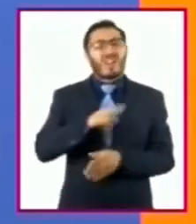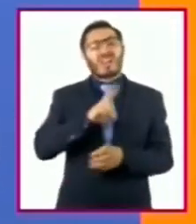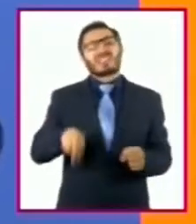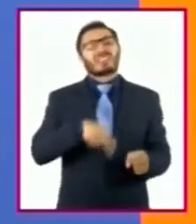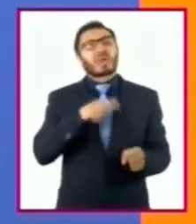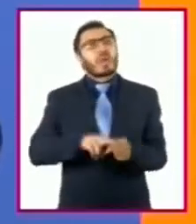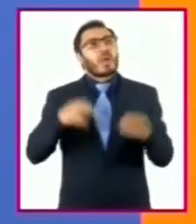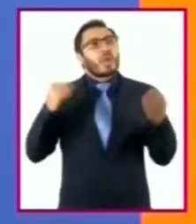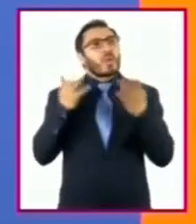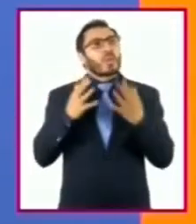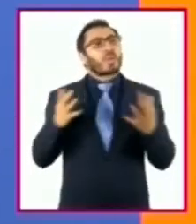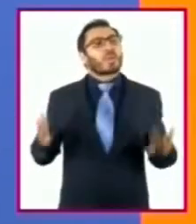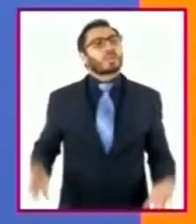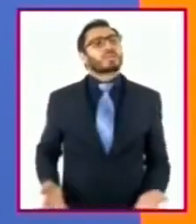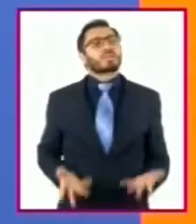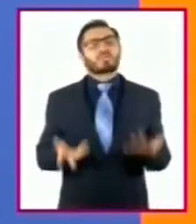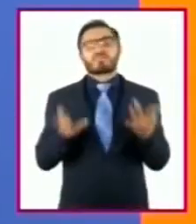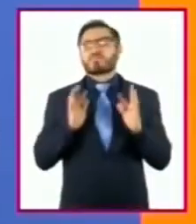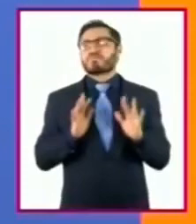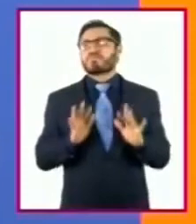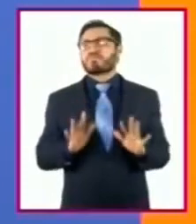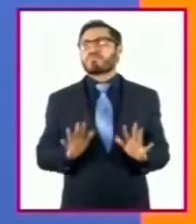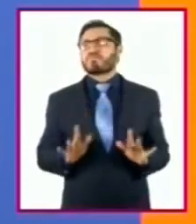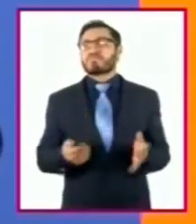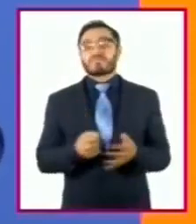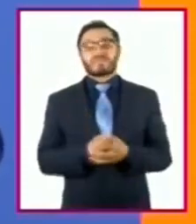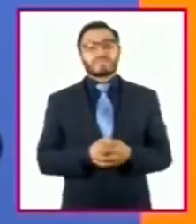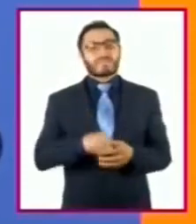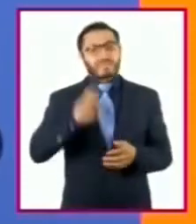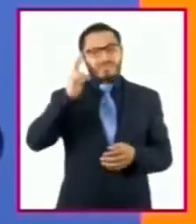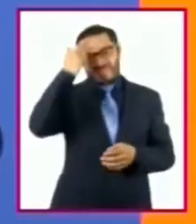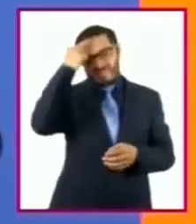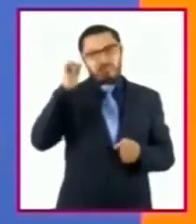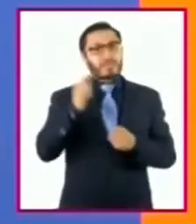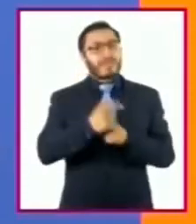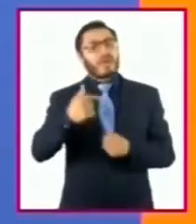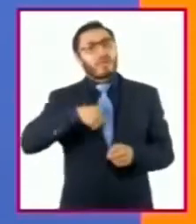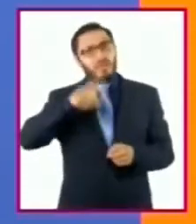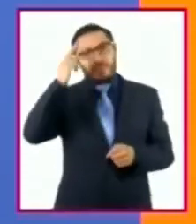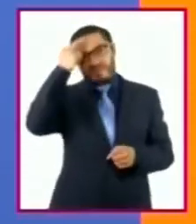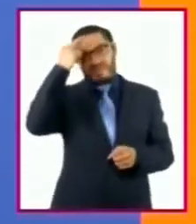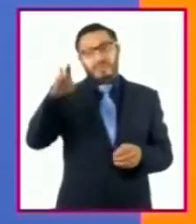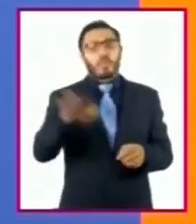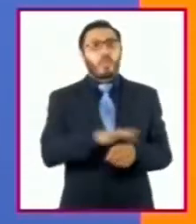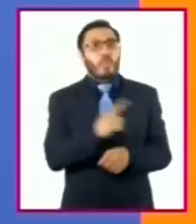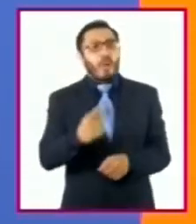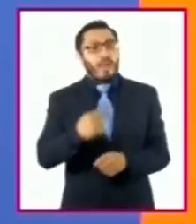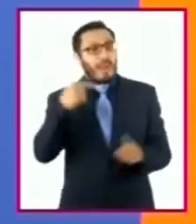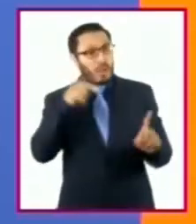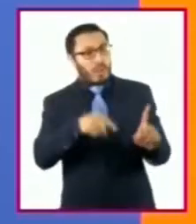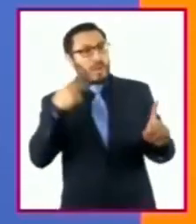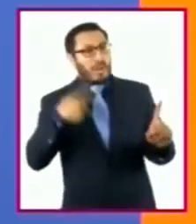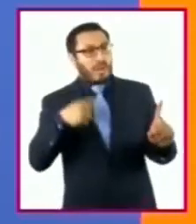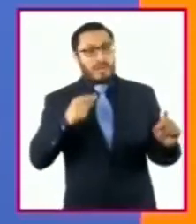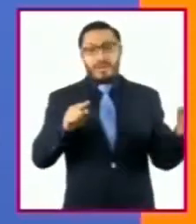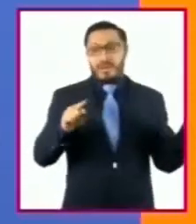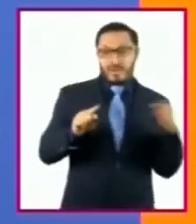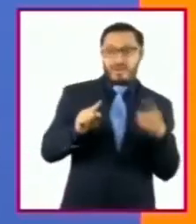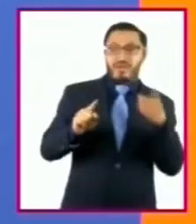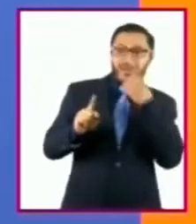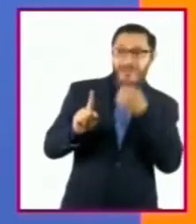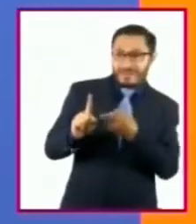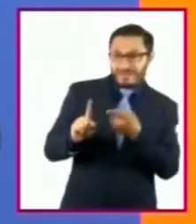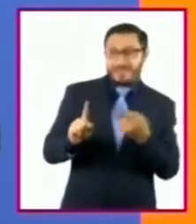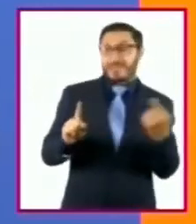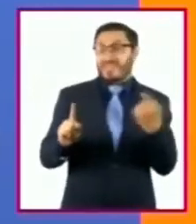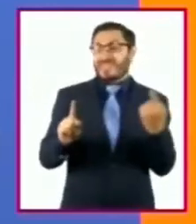un episodio de historieta que me hace reflexionar al respecto. Porque un personaje le dice al otro, ¿qué